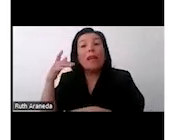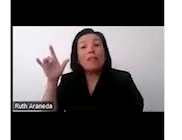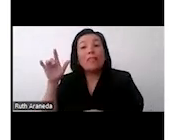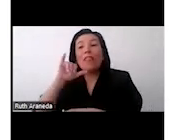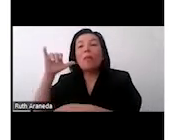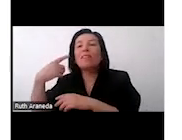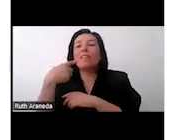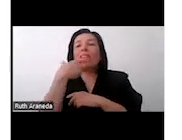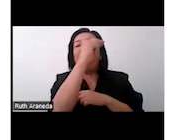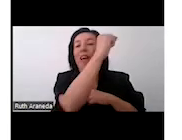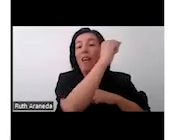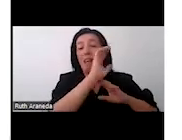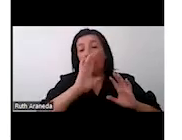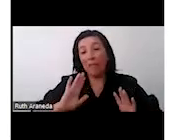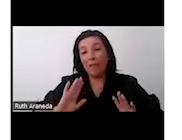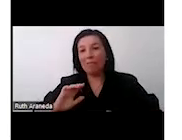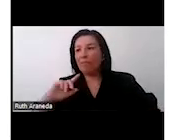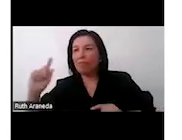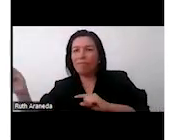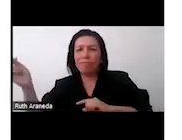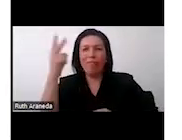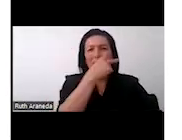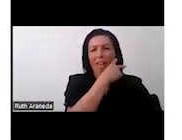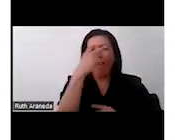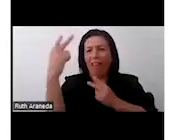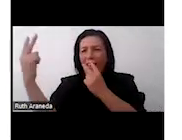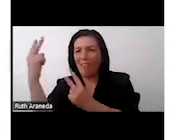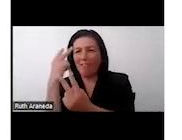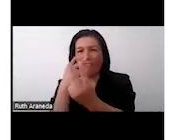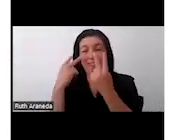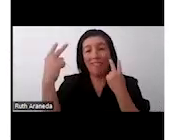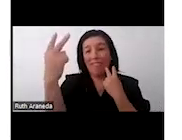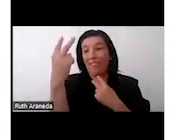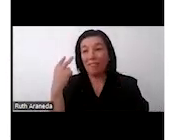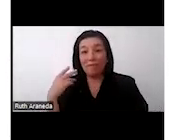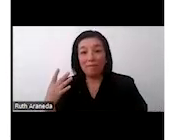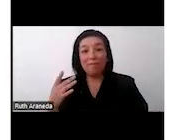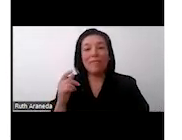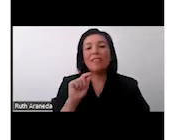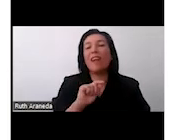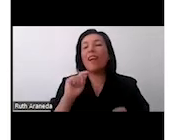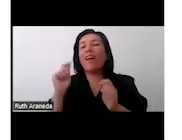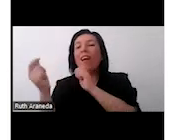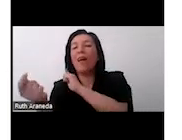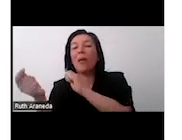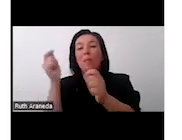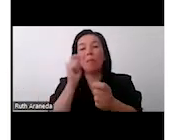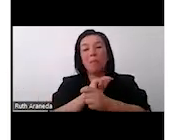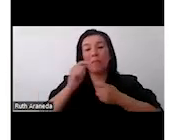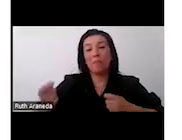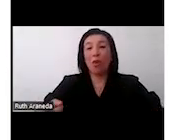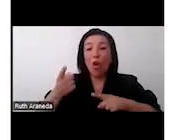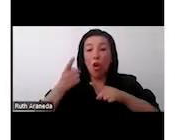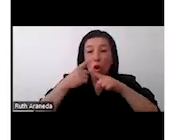no está. Em, ya, así que esa sería como un ejemplo también de migratoria y semiendémica. Ya las